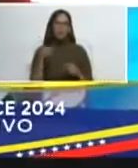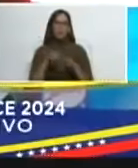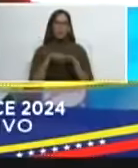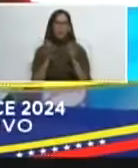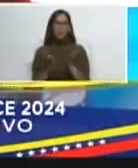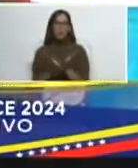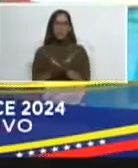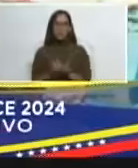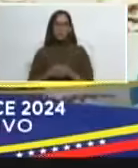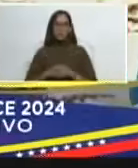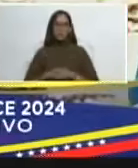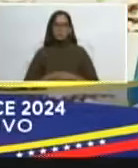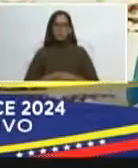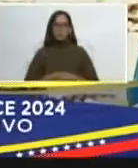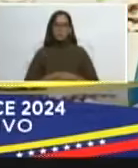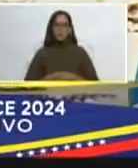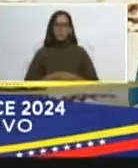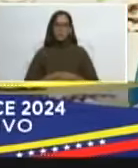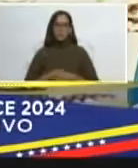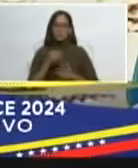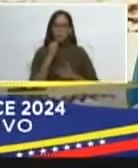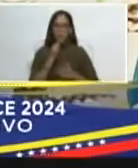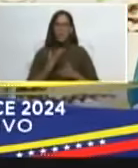mundo. Bueno,